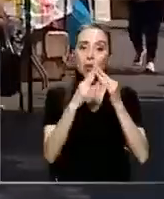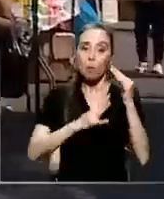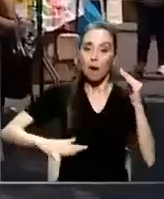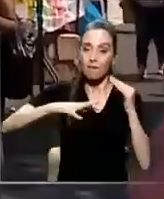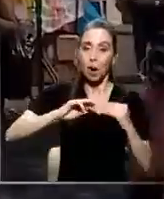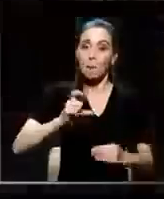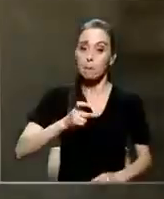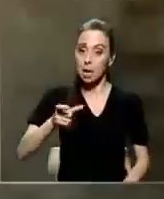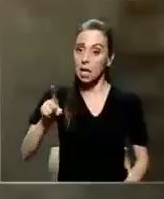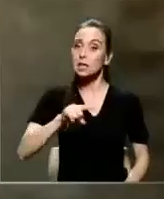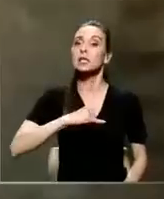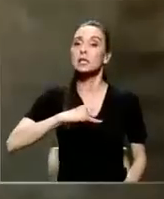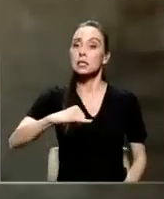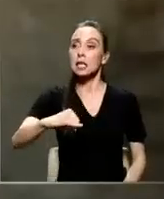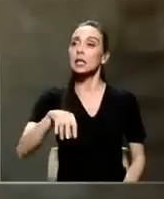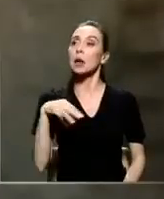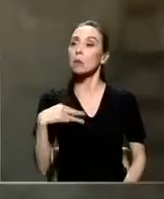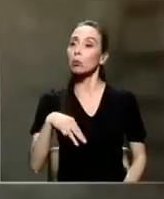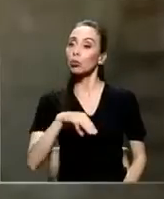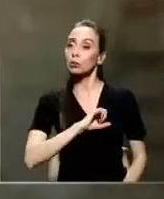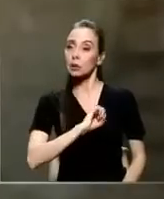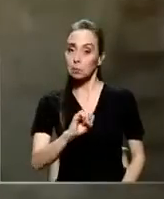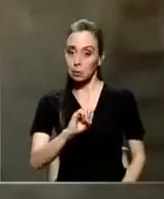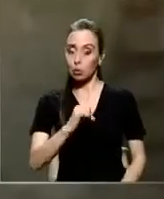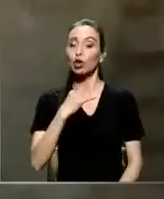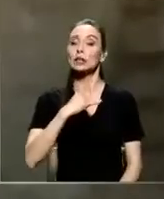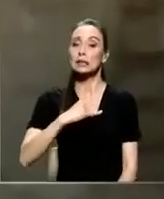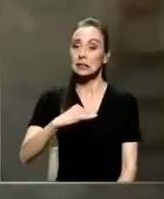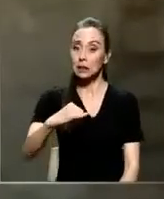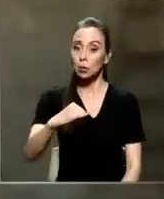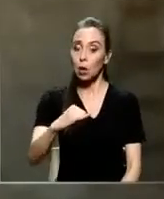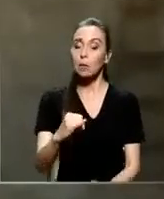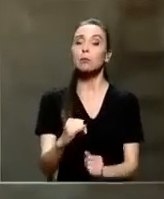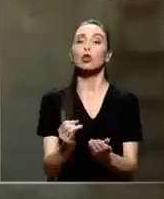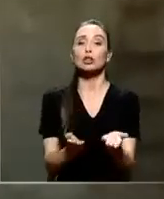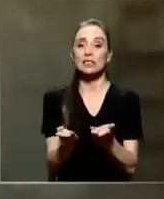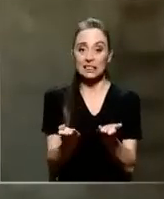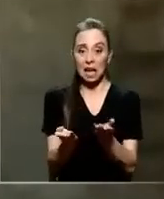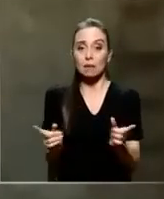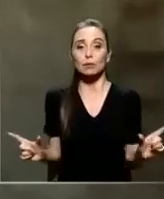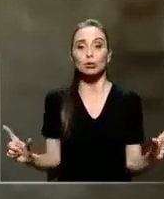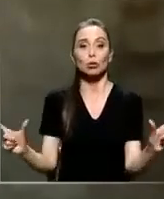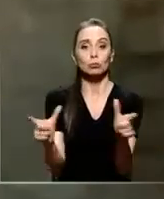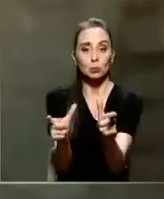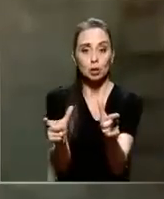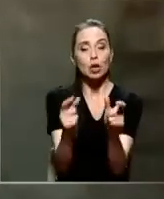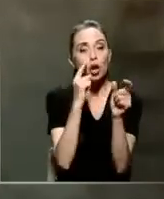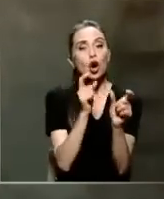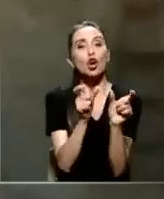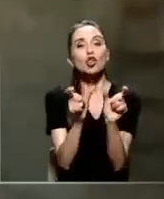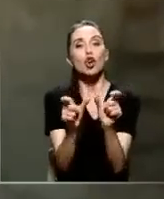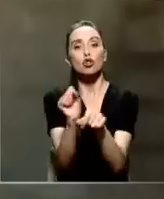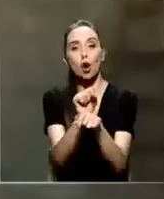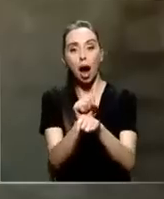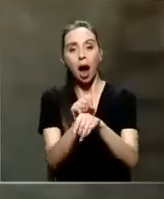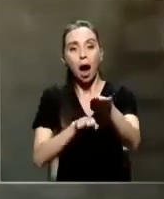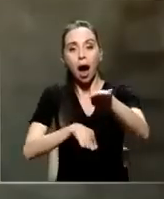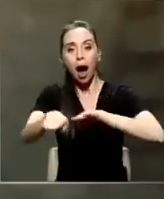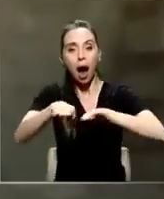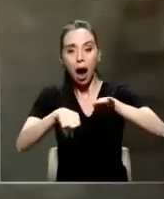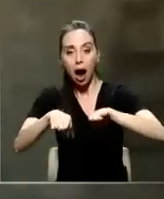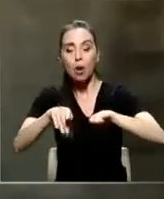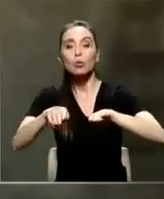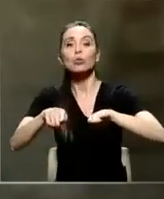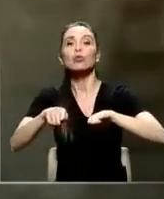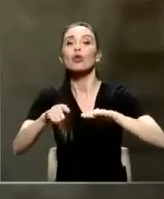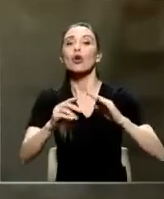Meix continúan. Desde el municipio de Santiago continuamos con un servicio operativo, particularmente de control de tránsito, para el despeje del